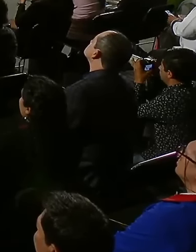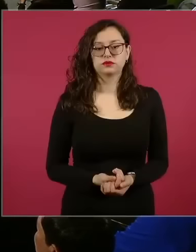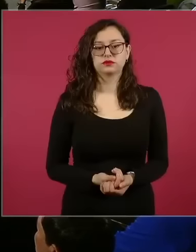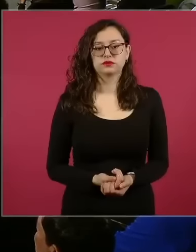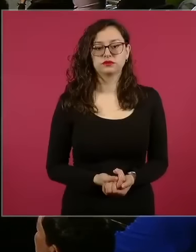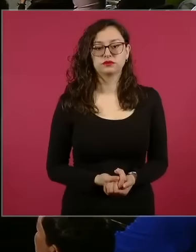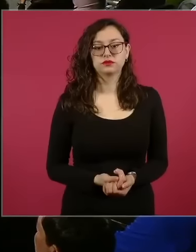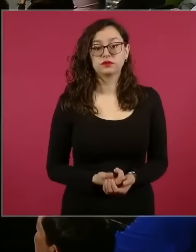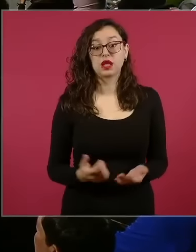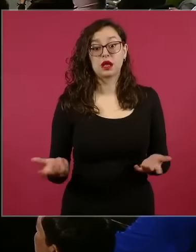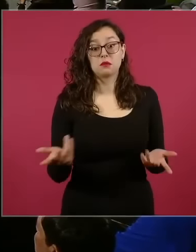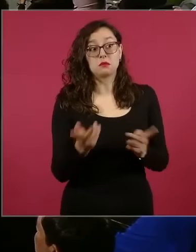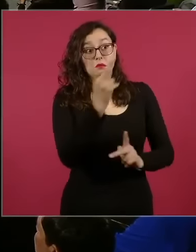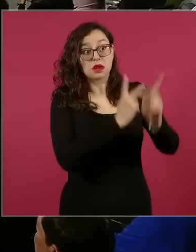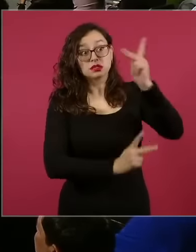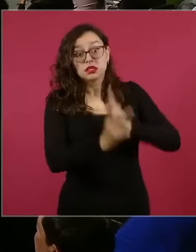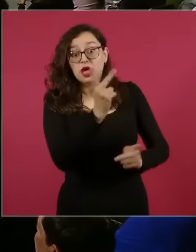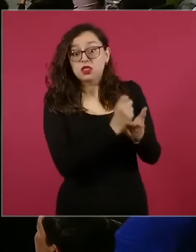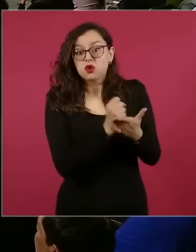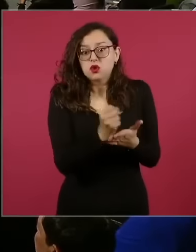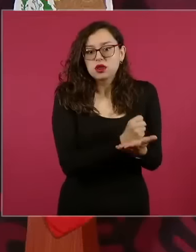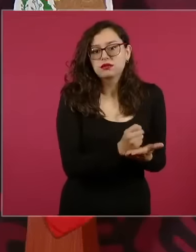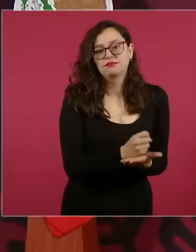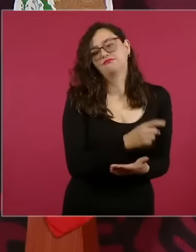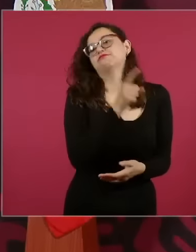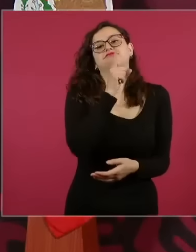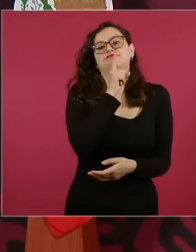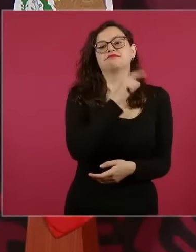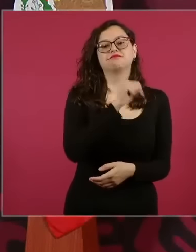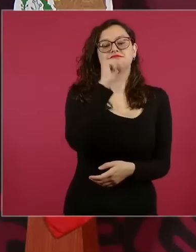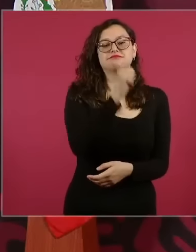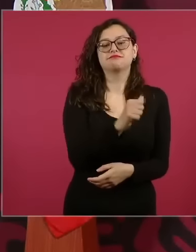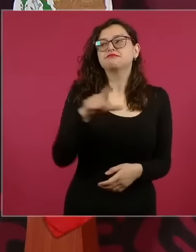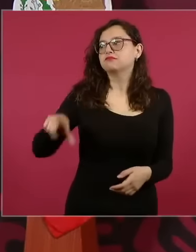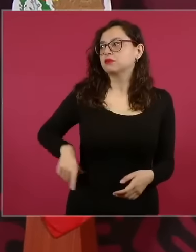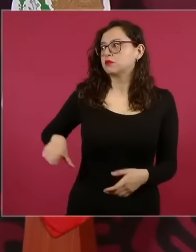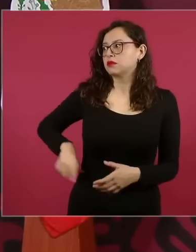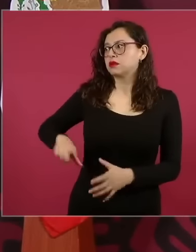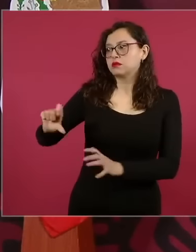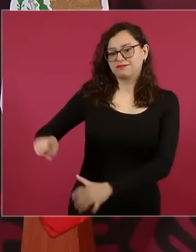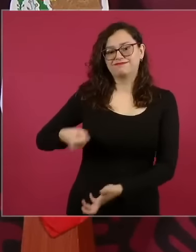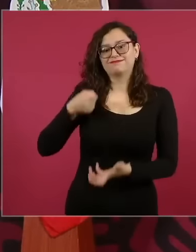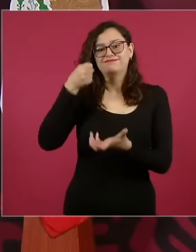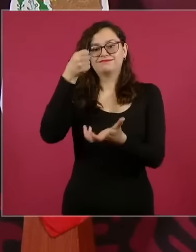no fue crédito, presupuesto público.